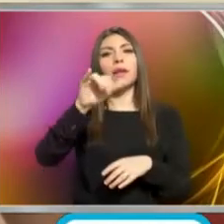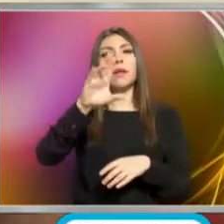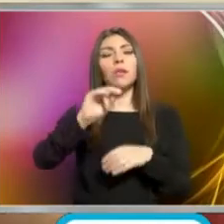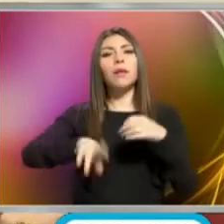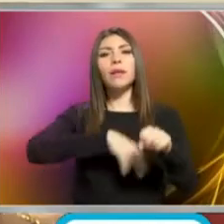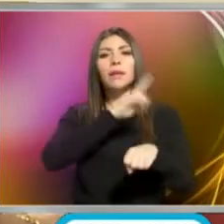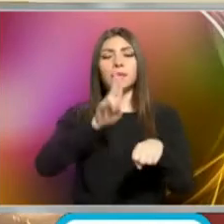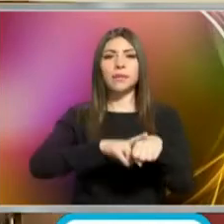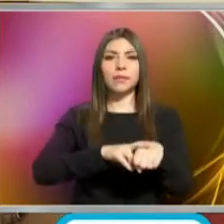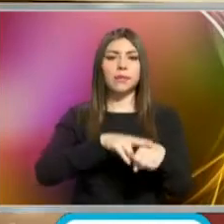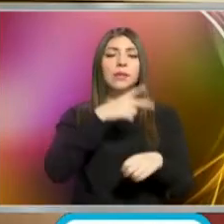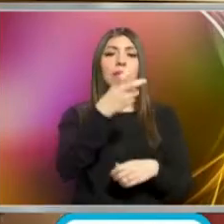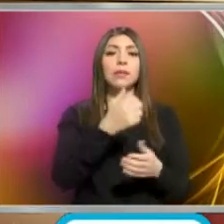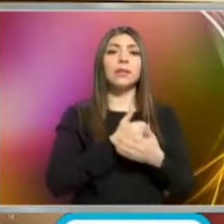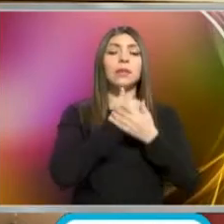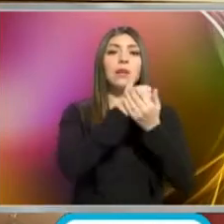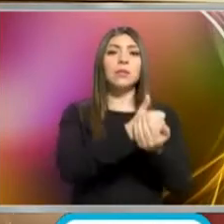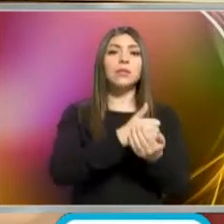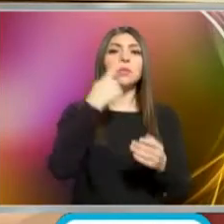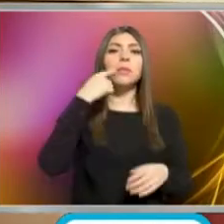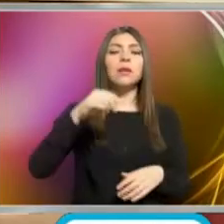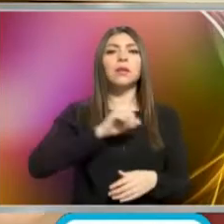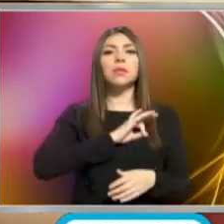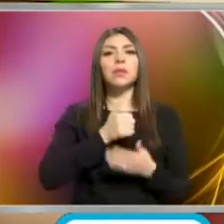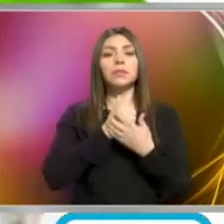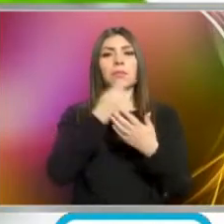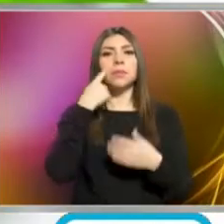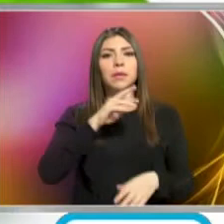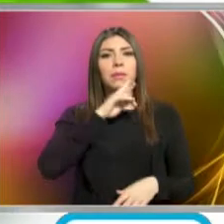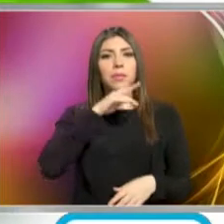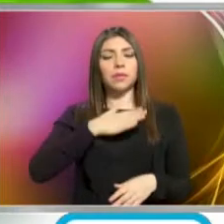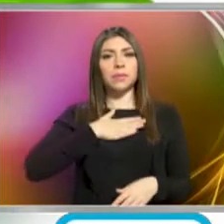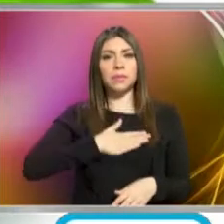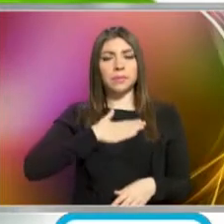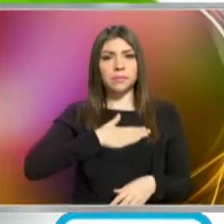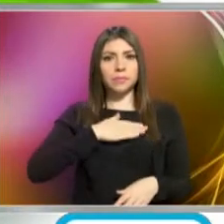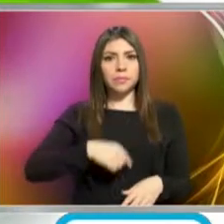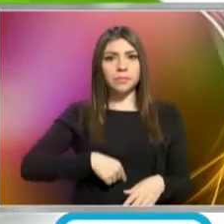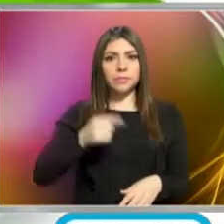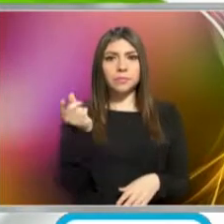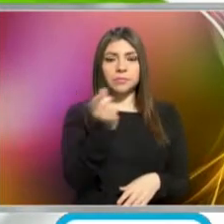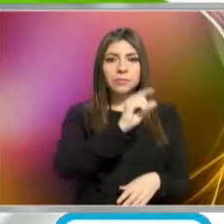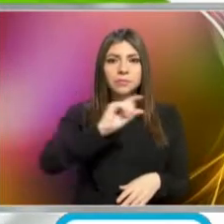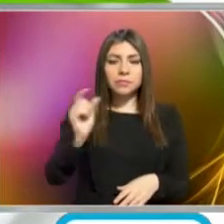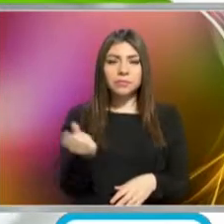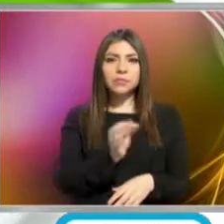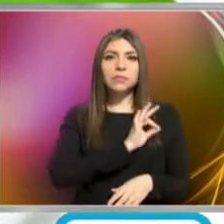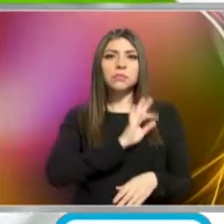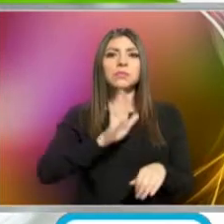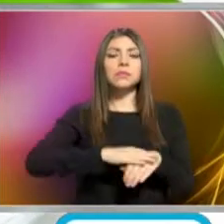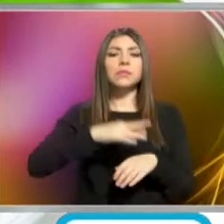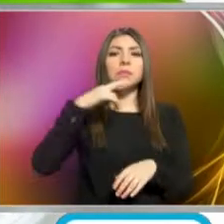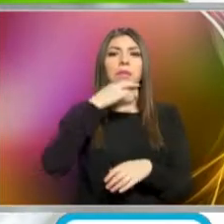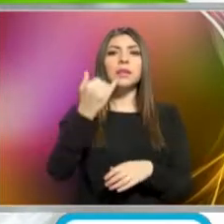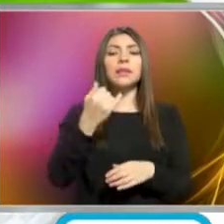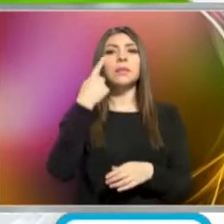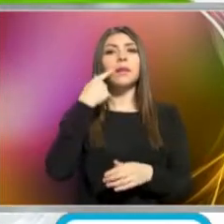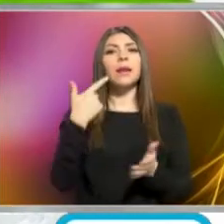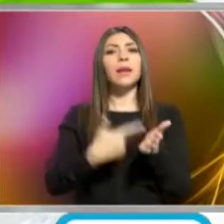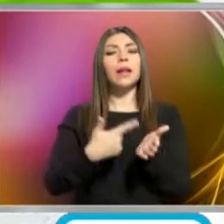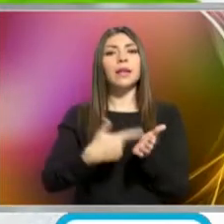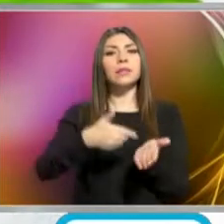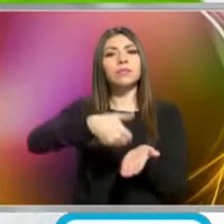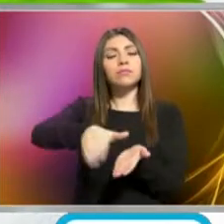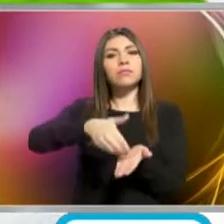un termogénico, nos ayuda a acelerar el metabolismo, por lo tanto nos ayuda al proceso de quemar grasa. Segundo,